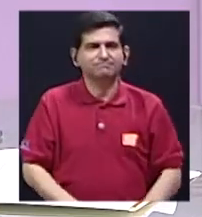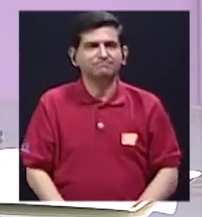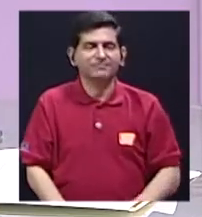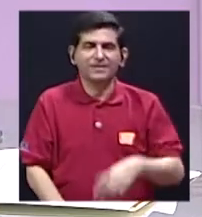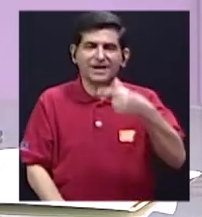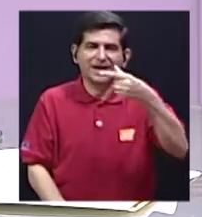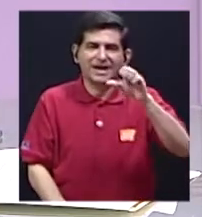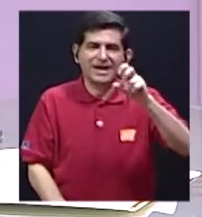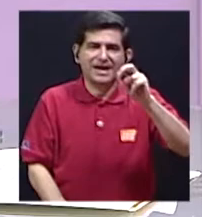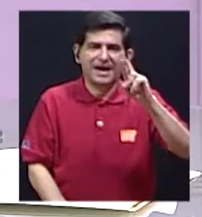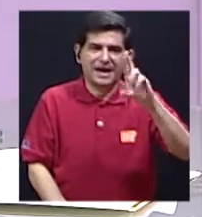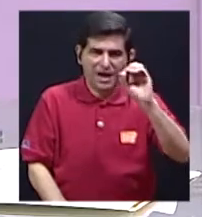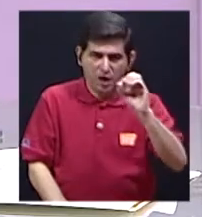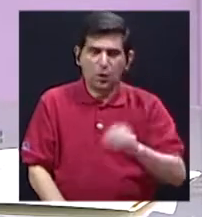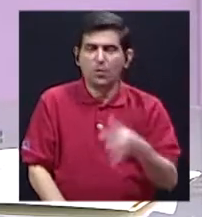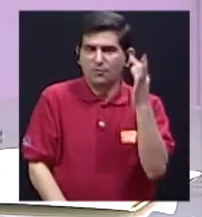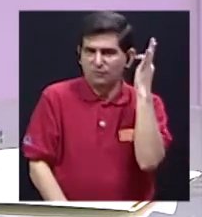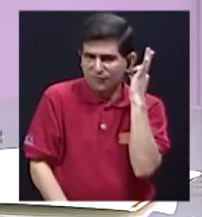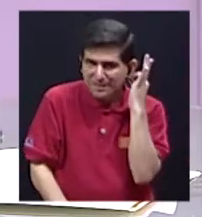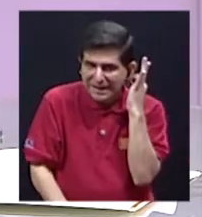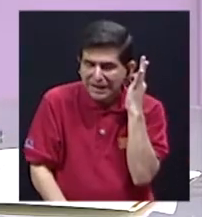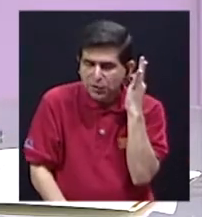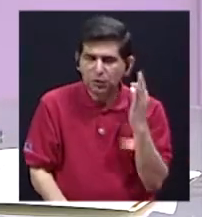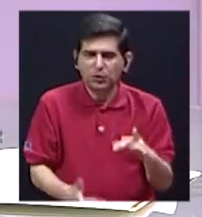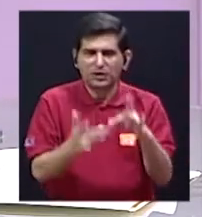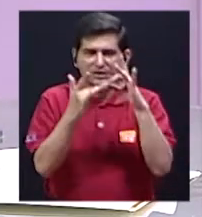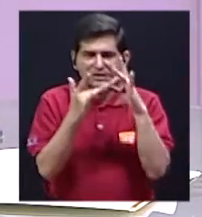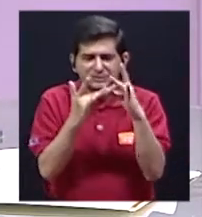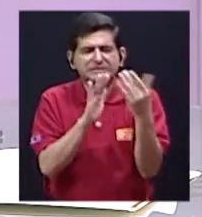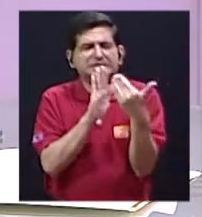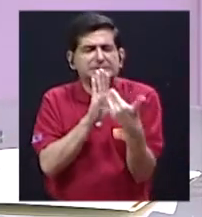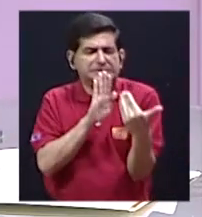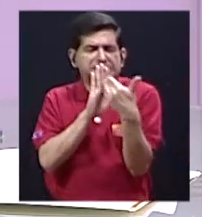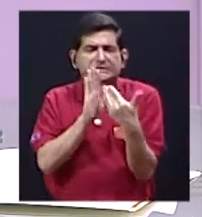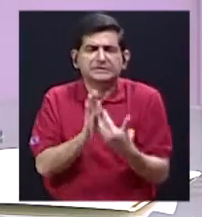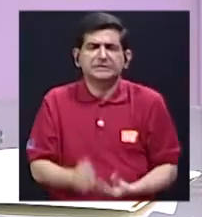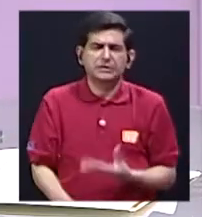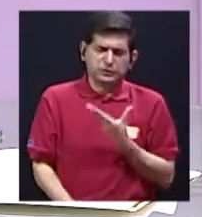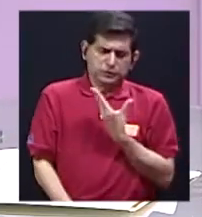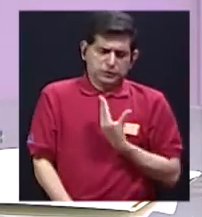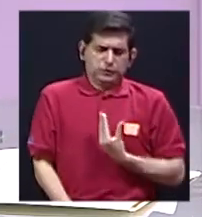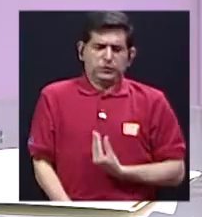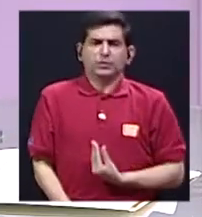femenino por lo general ha sido el que ha hablado en el frío sufrido